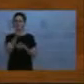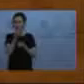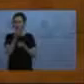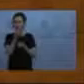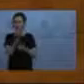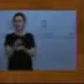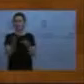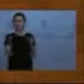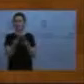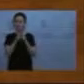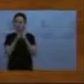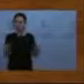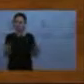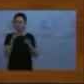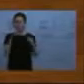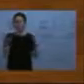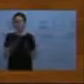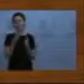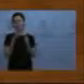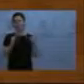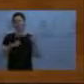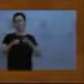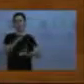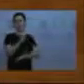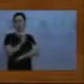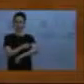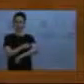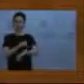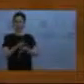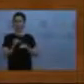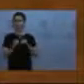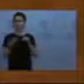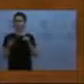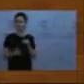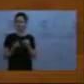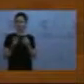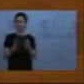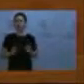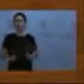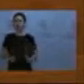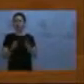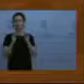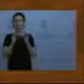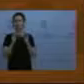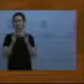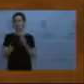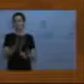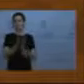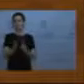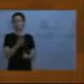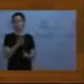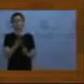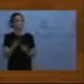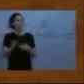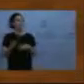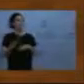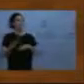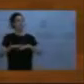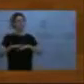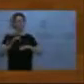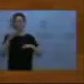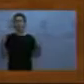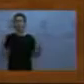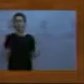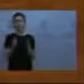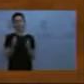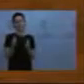estadístico. Mejoran los comportamientos deportivos y disminuyen los actos violentos y los comportamientos antideportivos. Y aunque solo lográramos que mejoraran